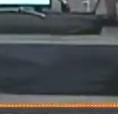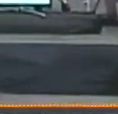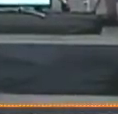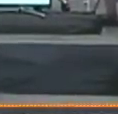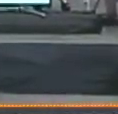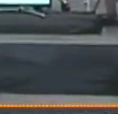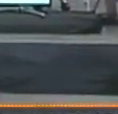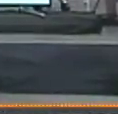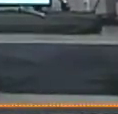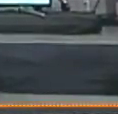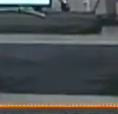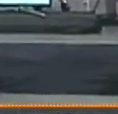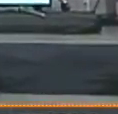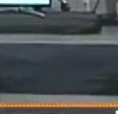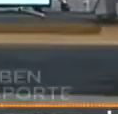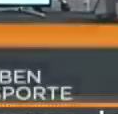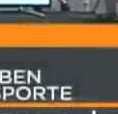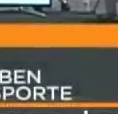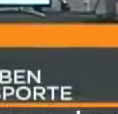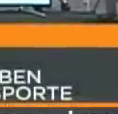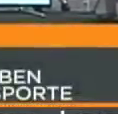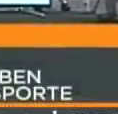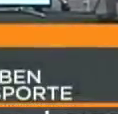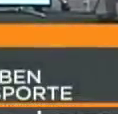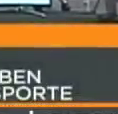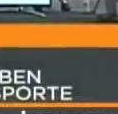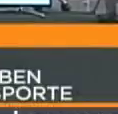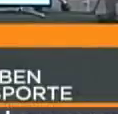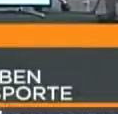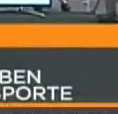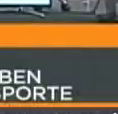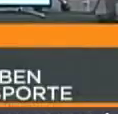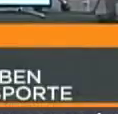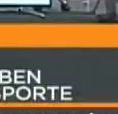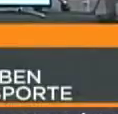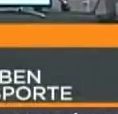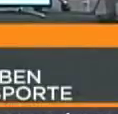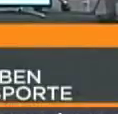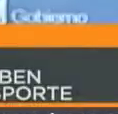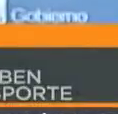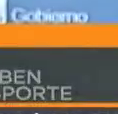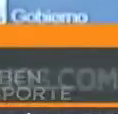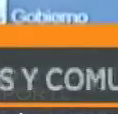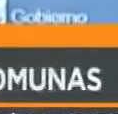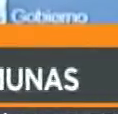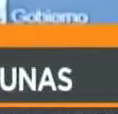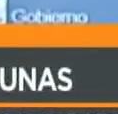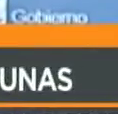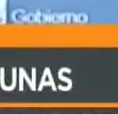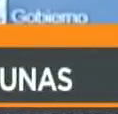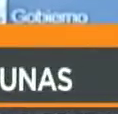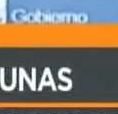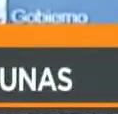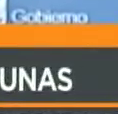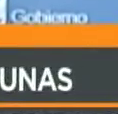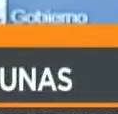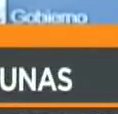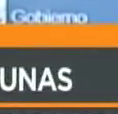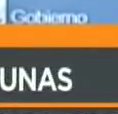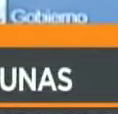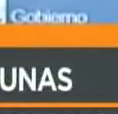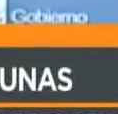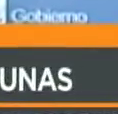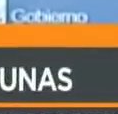De verdad. Una sociedad democrática se construye con el protagonismo